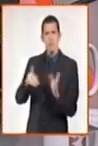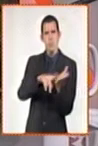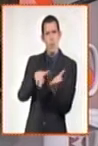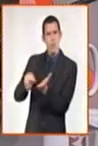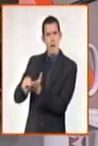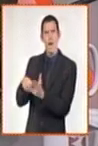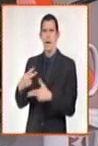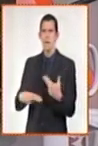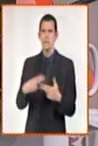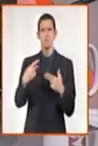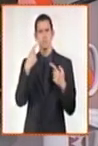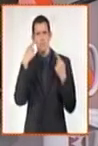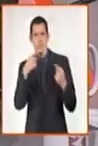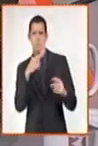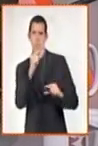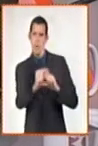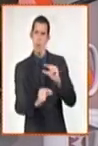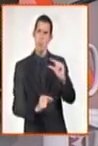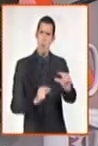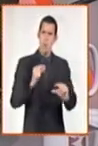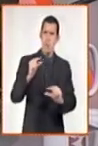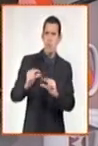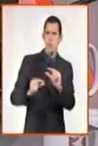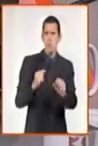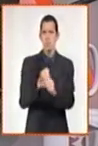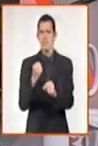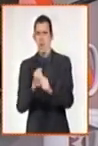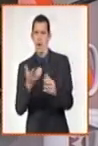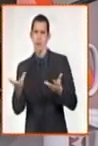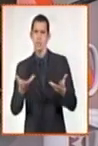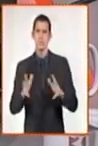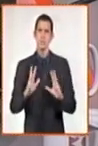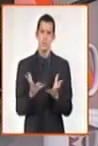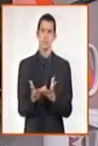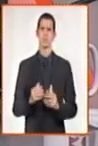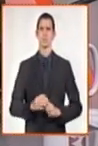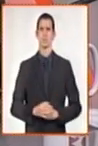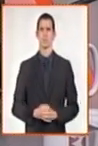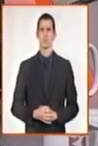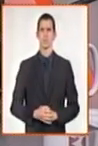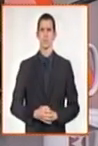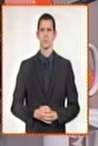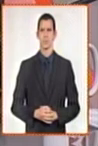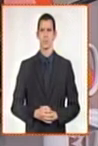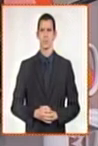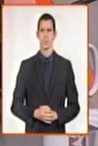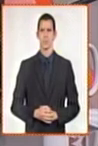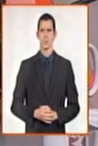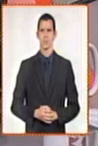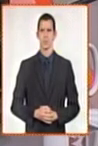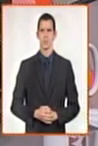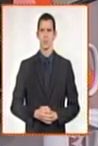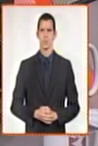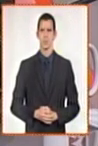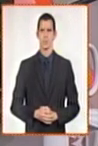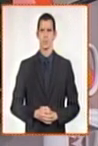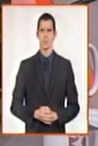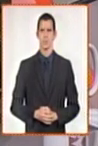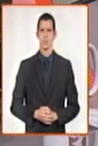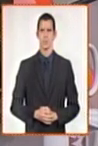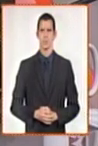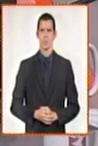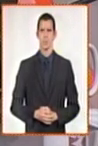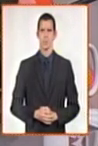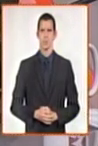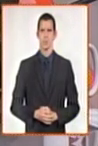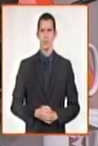las provincias frente a los daños del huracán Ian, acciones que también van acompañadas por decisiones de